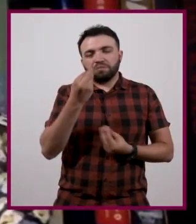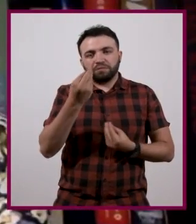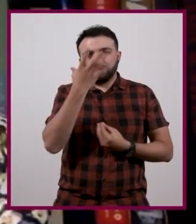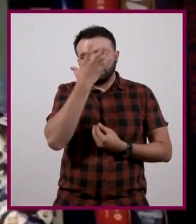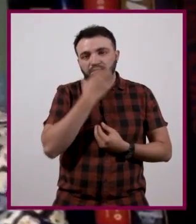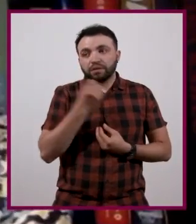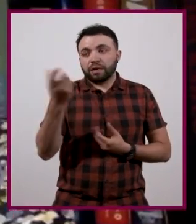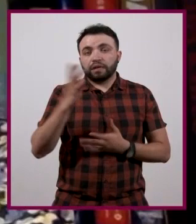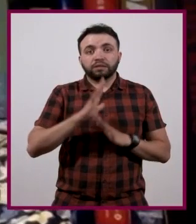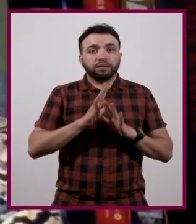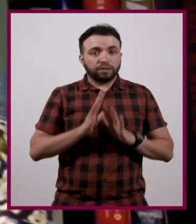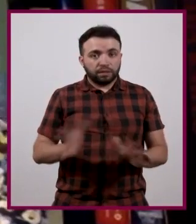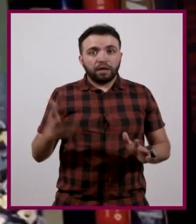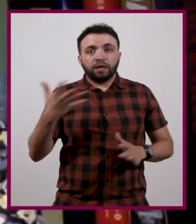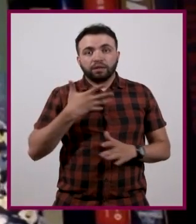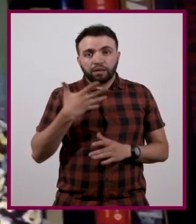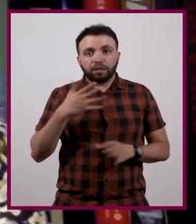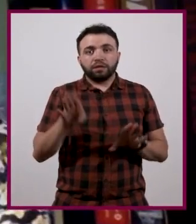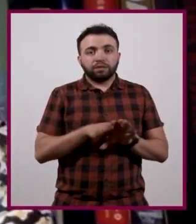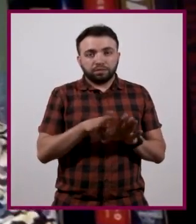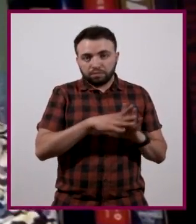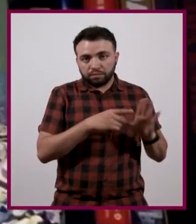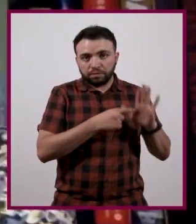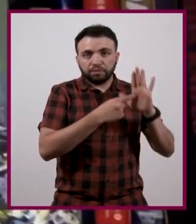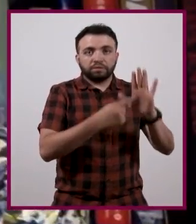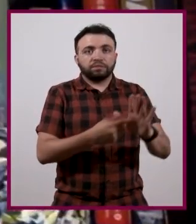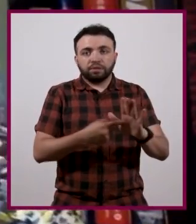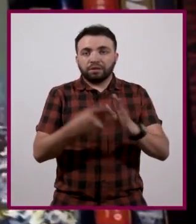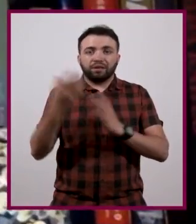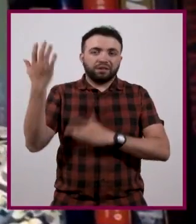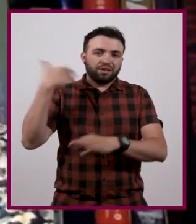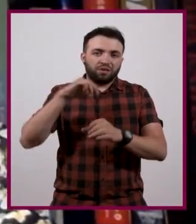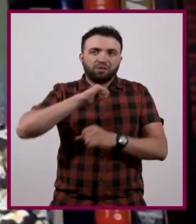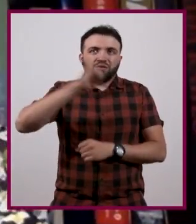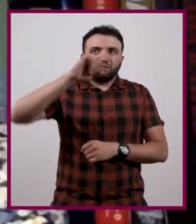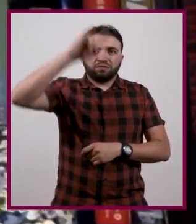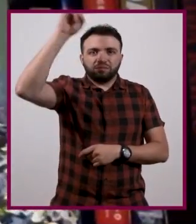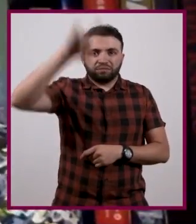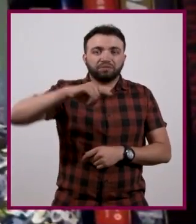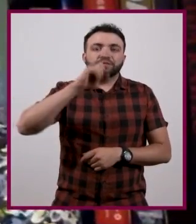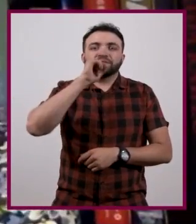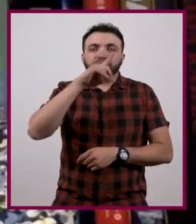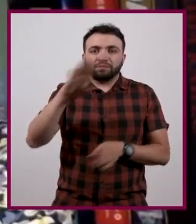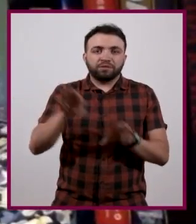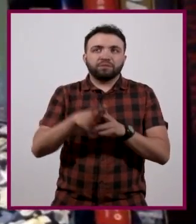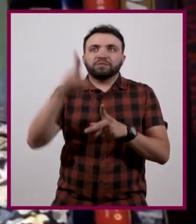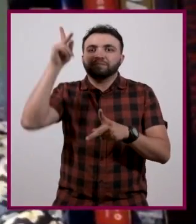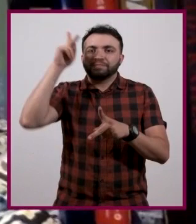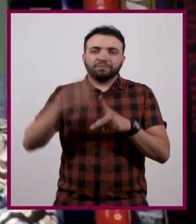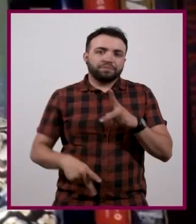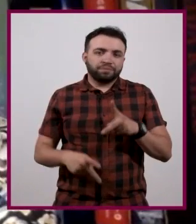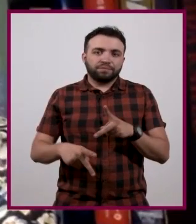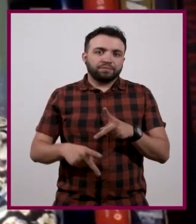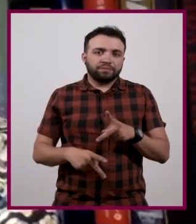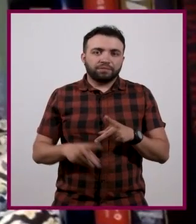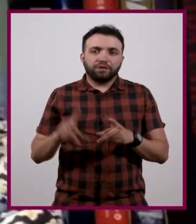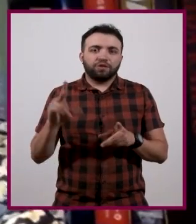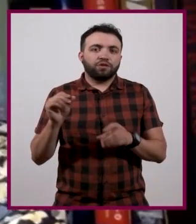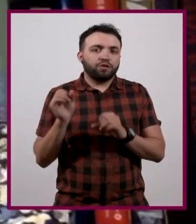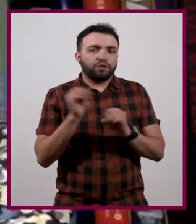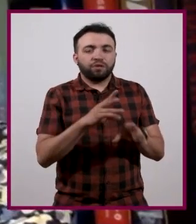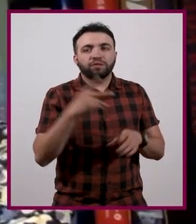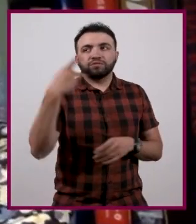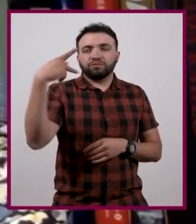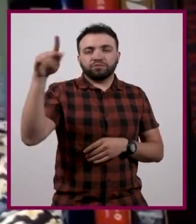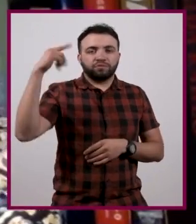Ella ya había tenido un antecedente de otro mural que también quedó sin realizarse, esta vez en